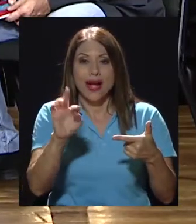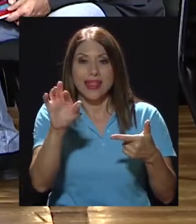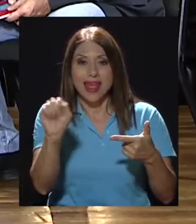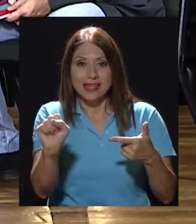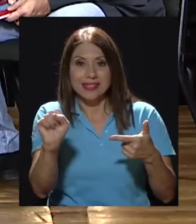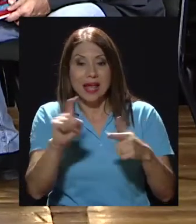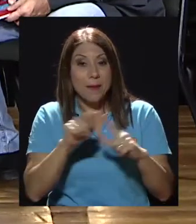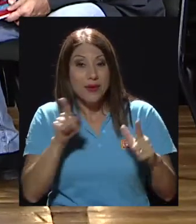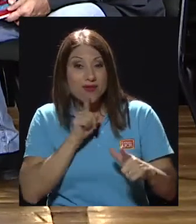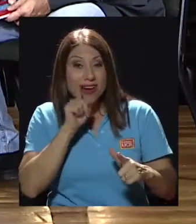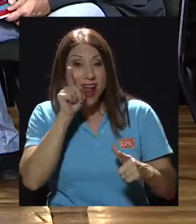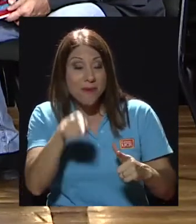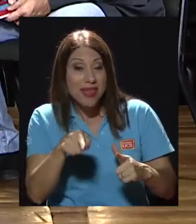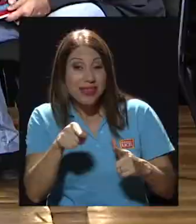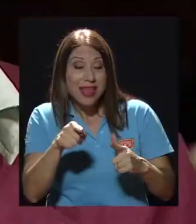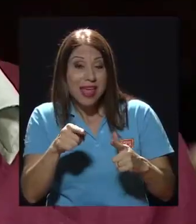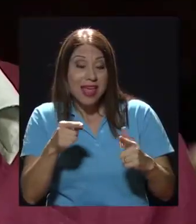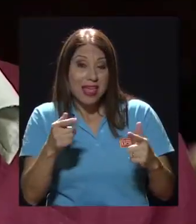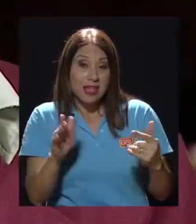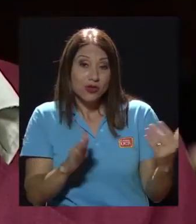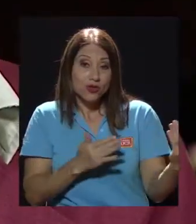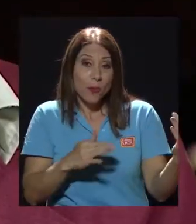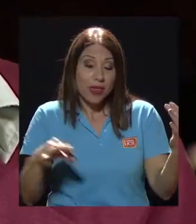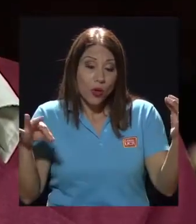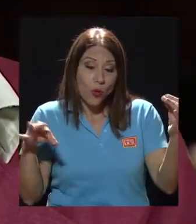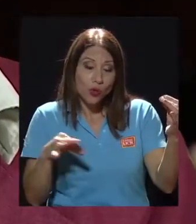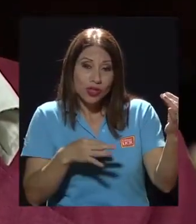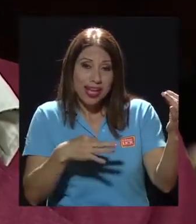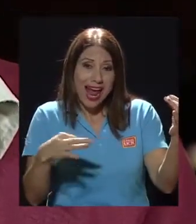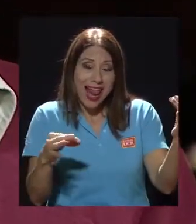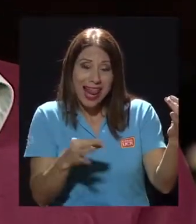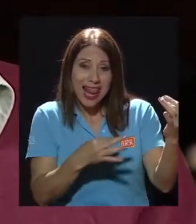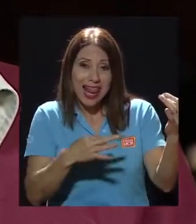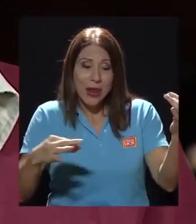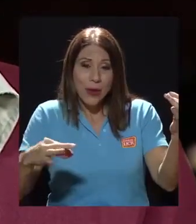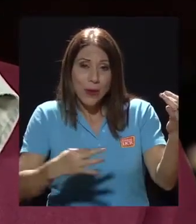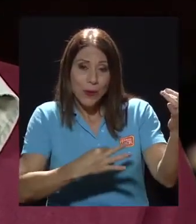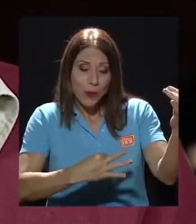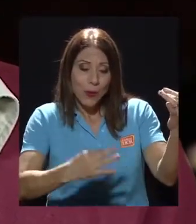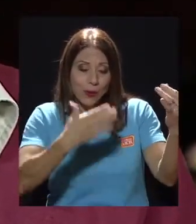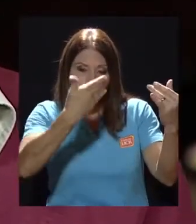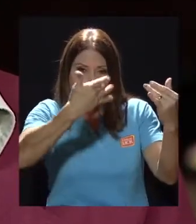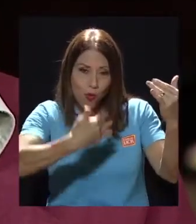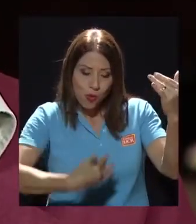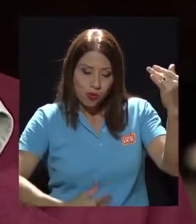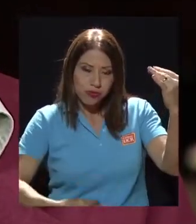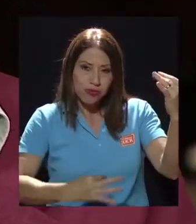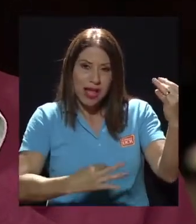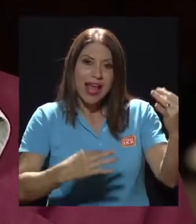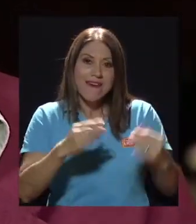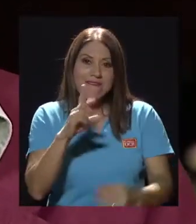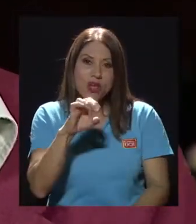tiene poca literatura en el repertorio. Y entonces es una obra